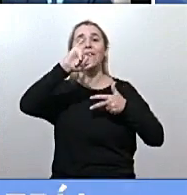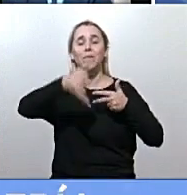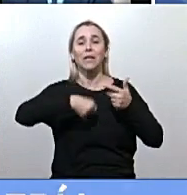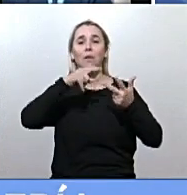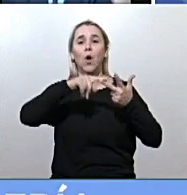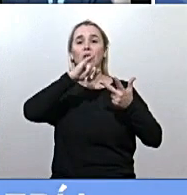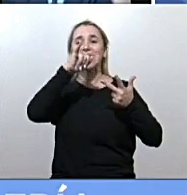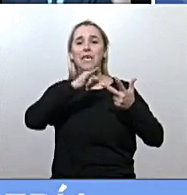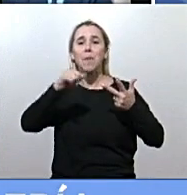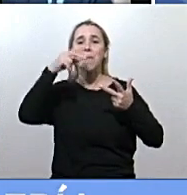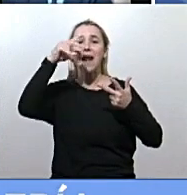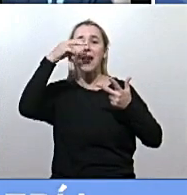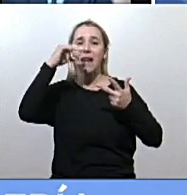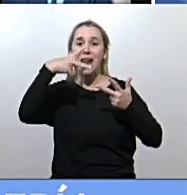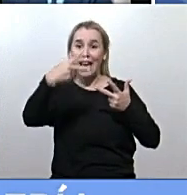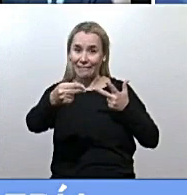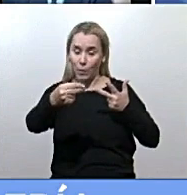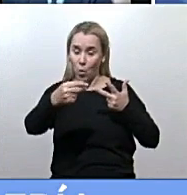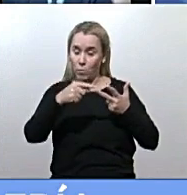Zimmerman, negativo.